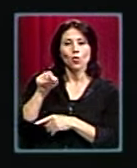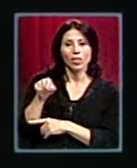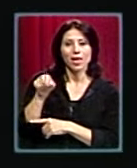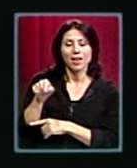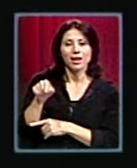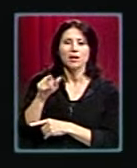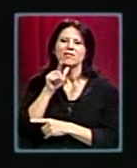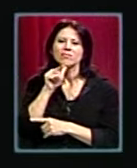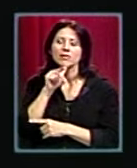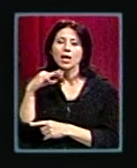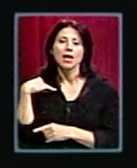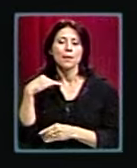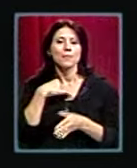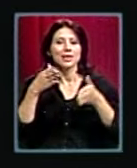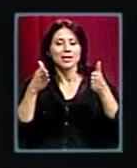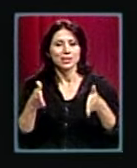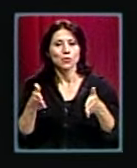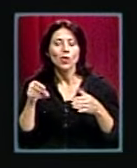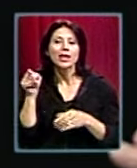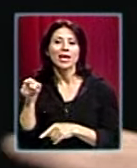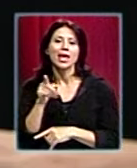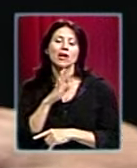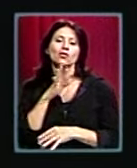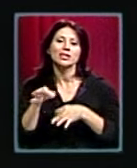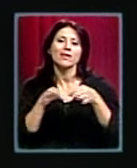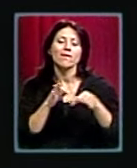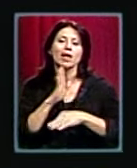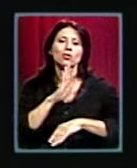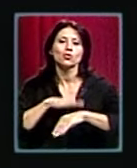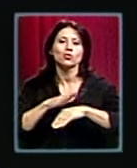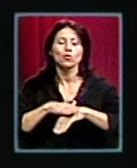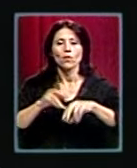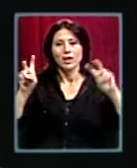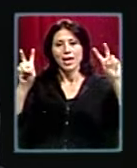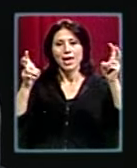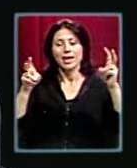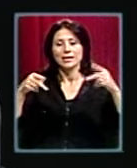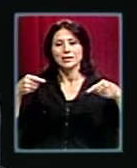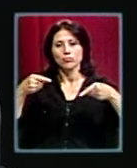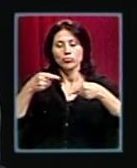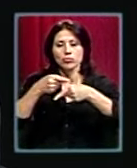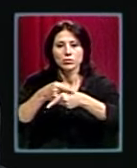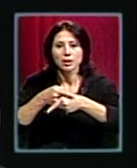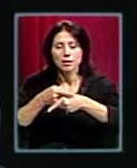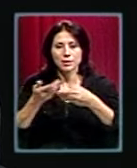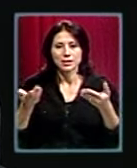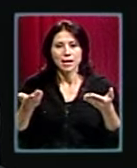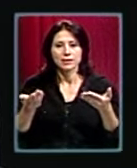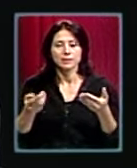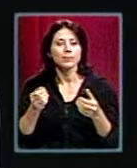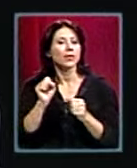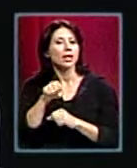el ministro que nos estaba explicando los ejes transversales. Sí, entonces,